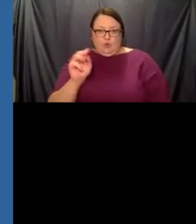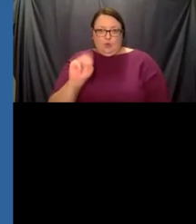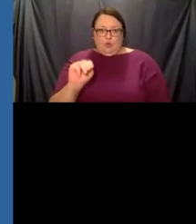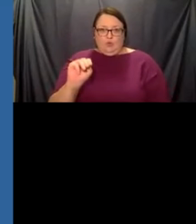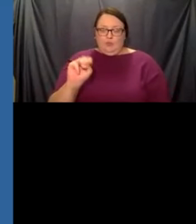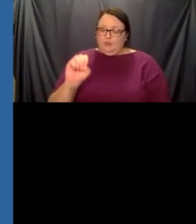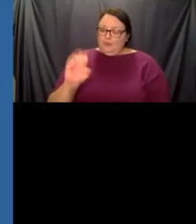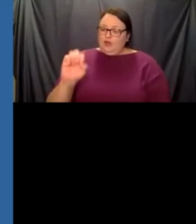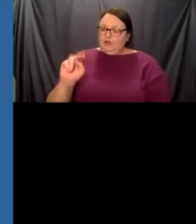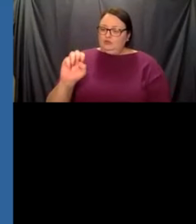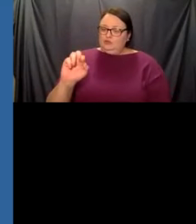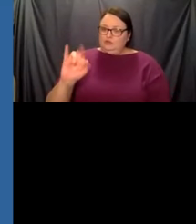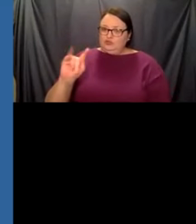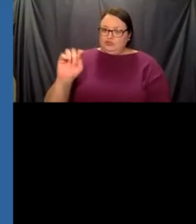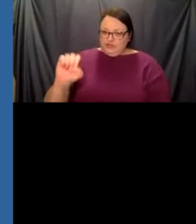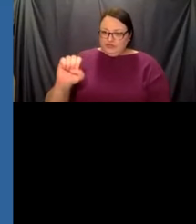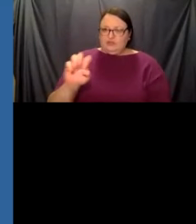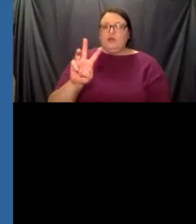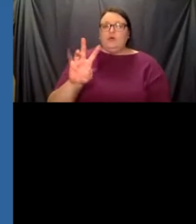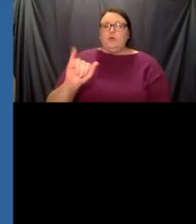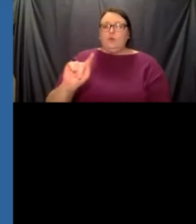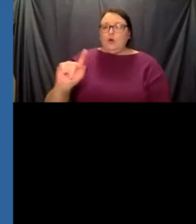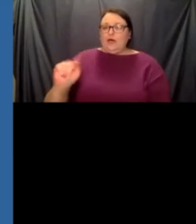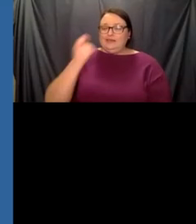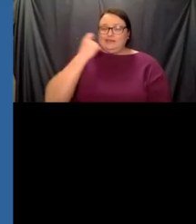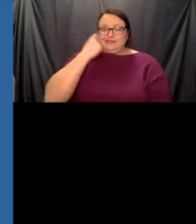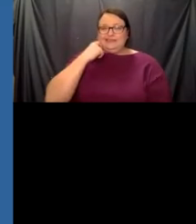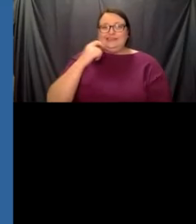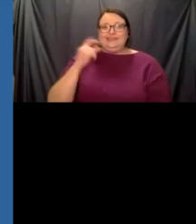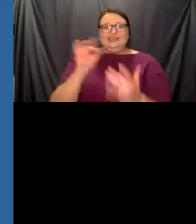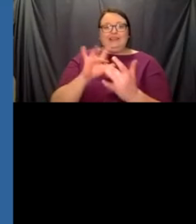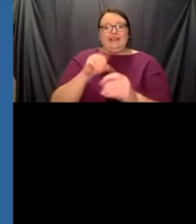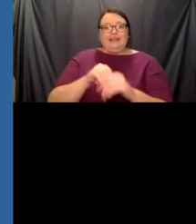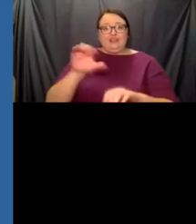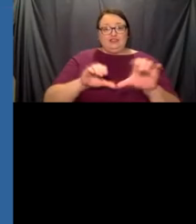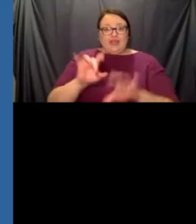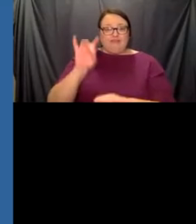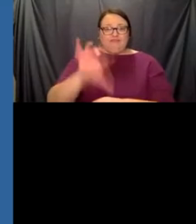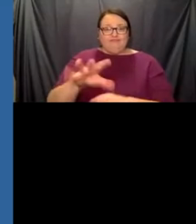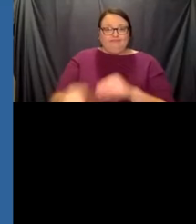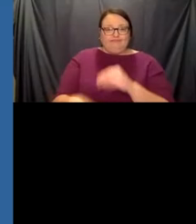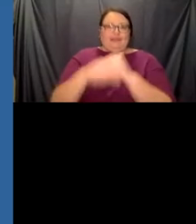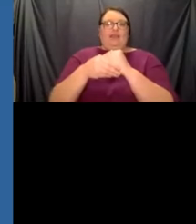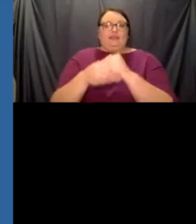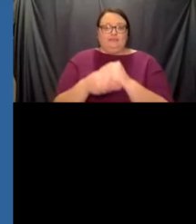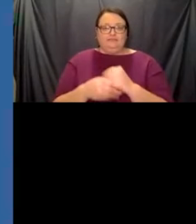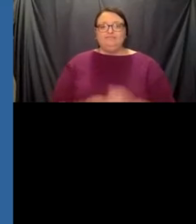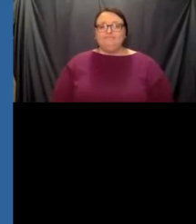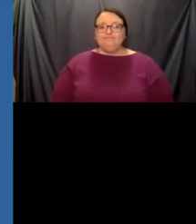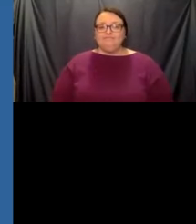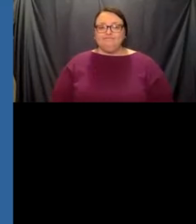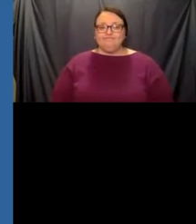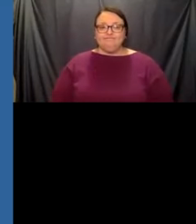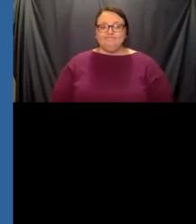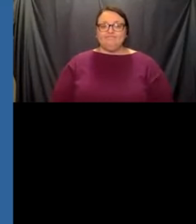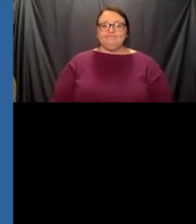Council Bluffs es elegible para recibir aproximadamente el 10% de los fondos home de nuestro